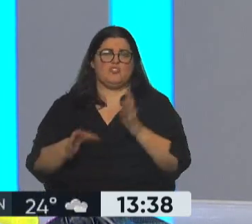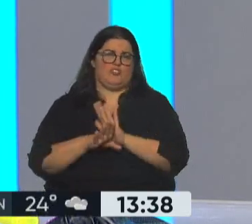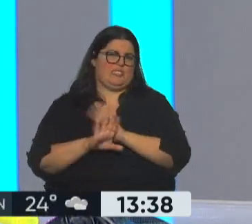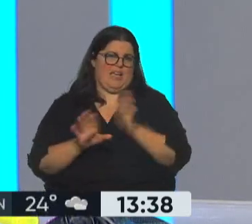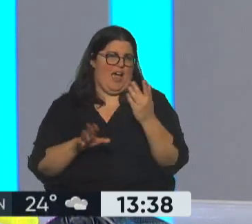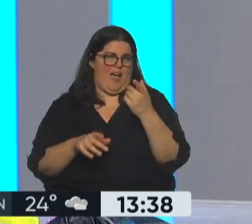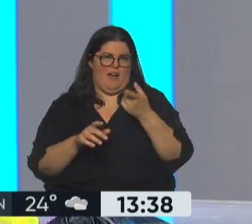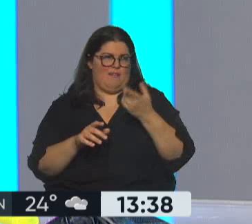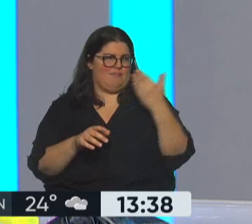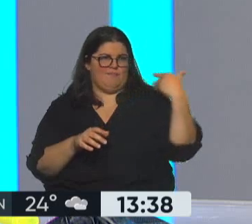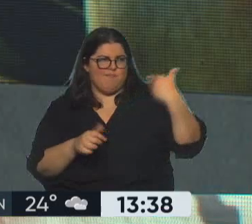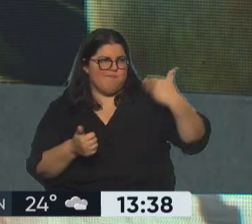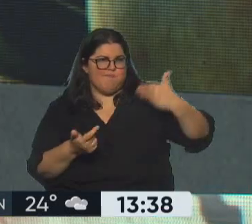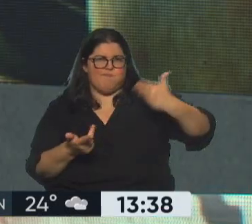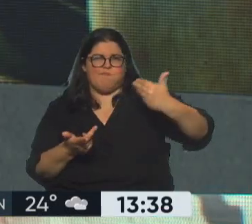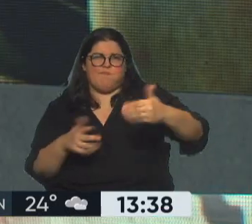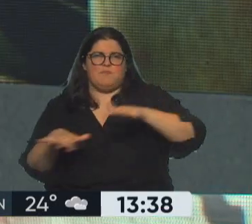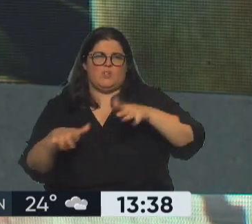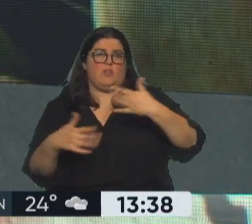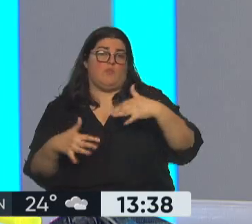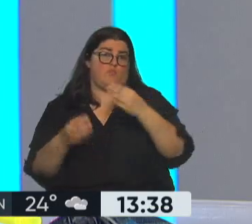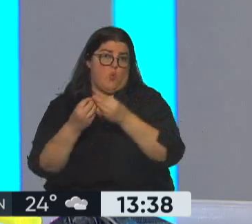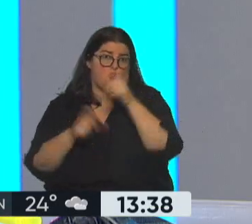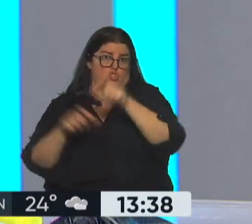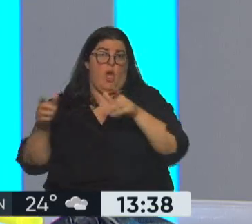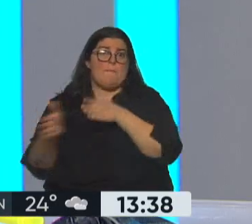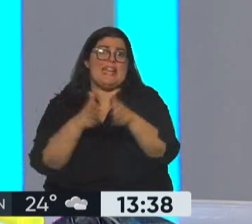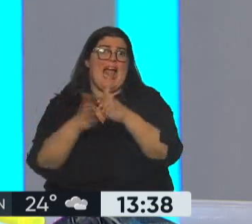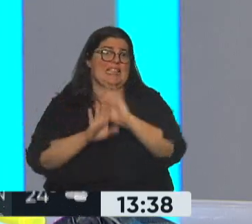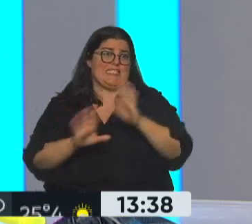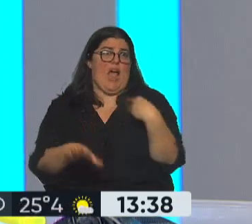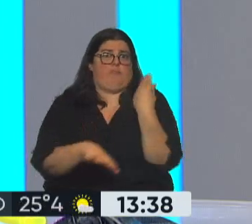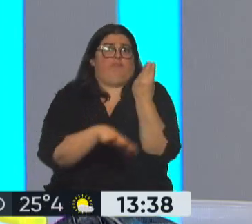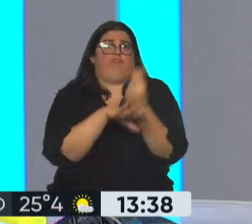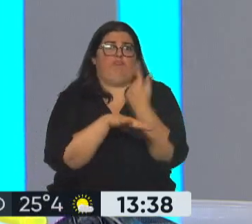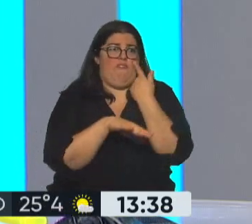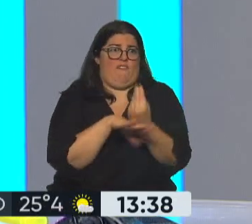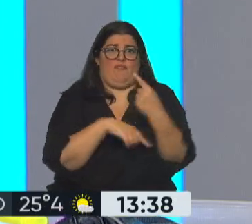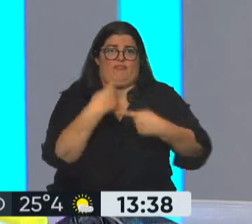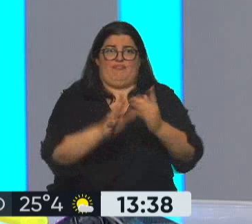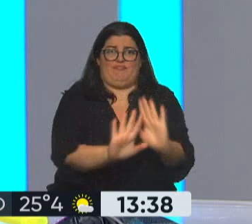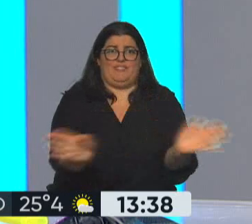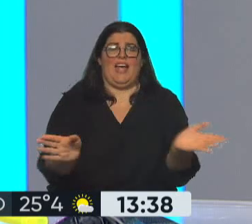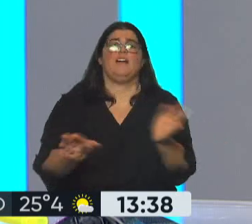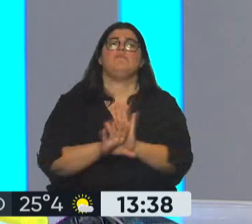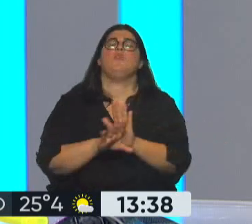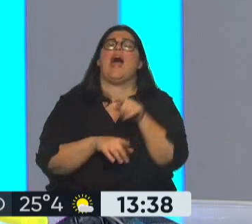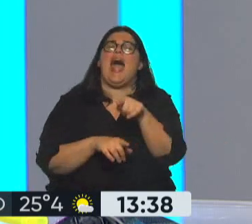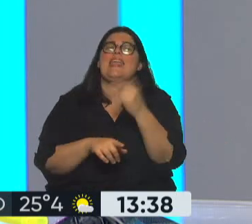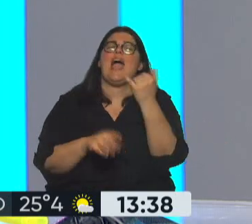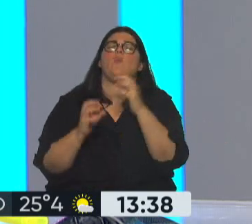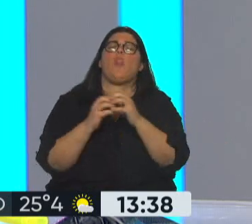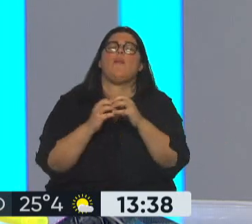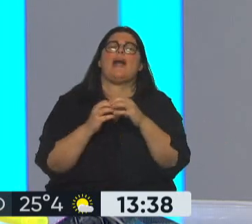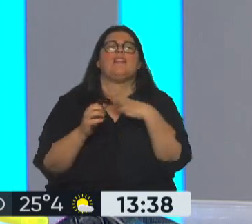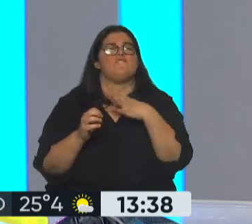corrió, digamos, porque también hay muchos inmigrantes que ya se establecieron. Entonces, evidentemente, hay una discusión ahí que no se